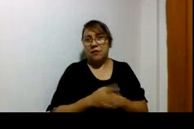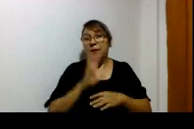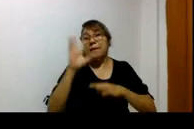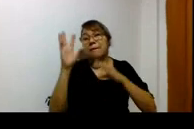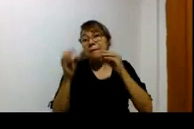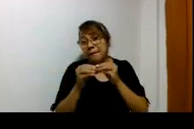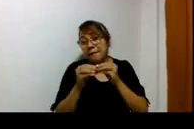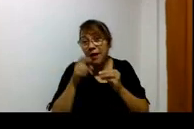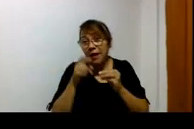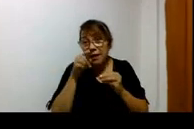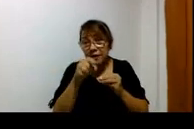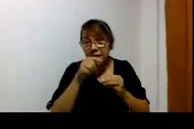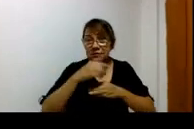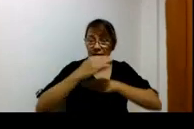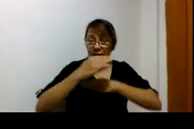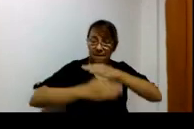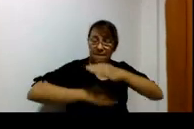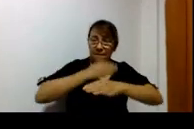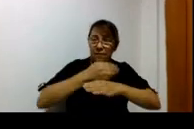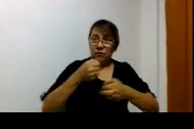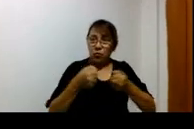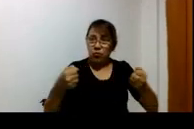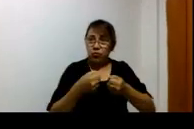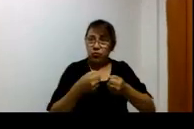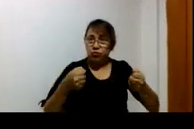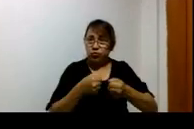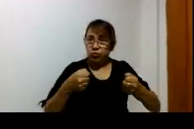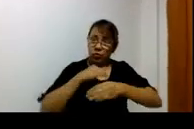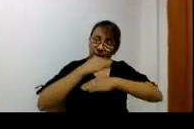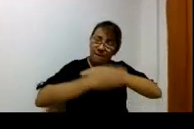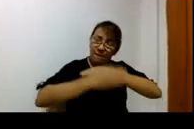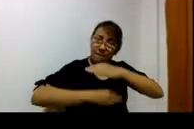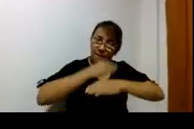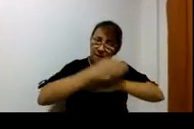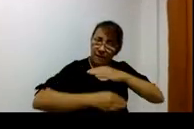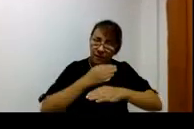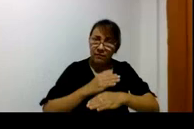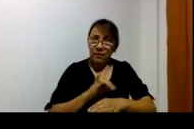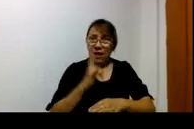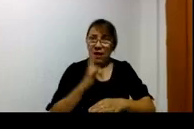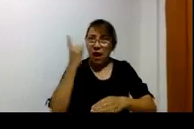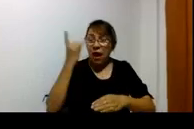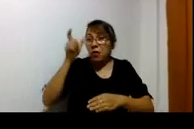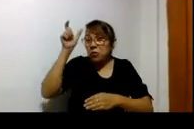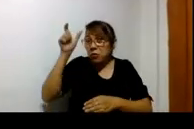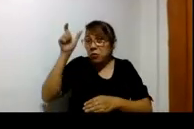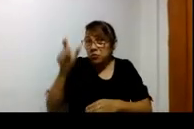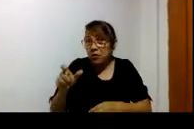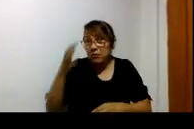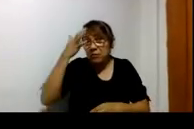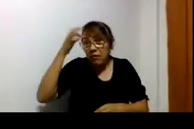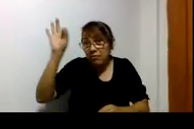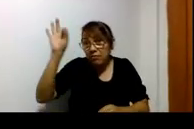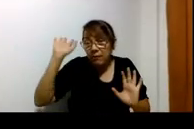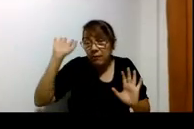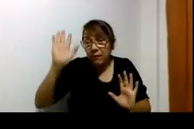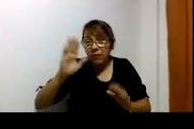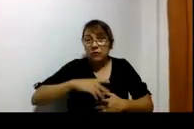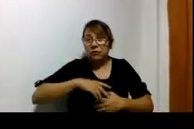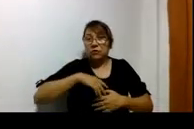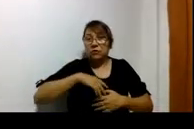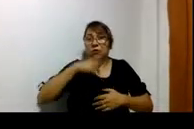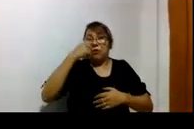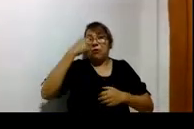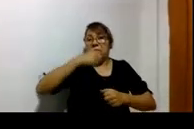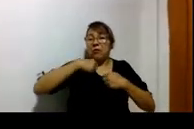triangular? Tiene muchas utilidades, desde colocar en la parte posterior de una persona que está convulsionando para que no se golpee la cabeza. Me pueden servir